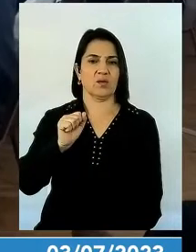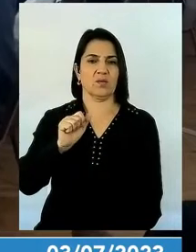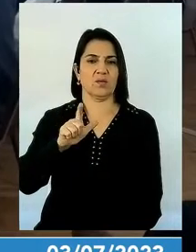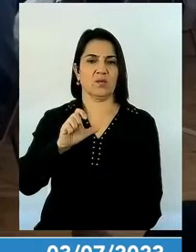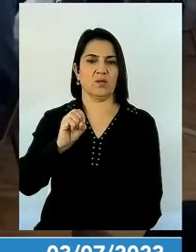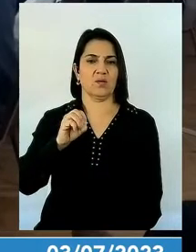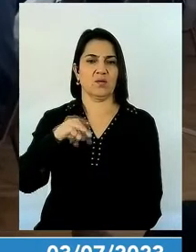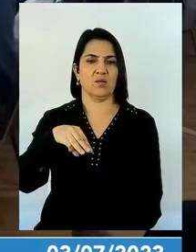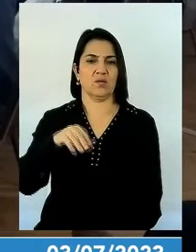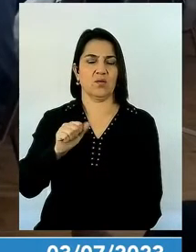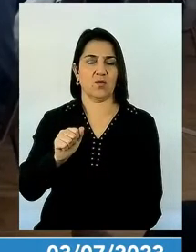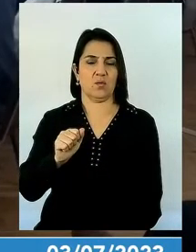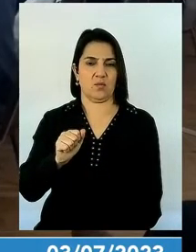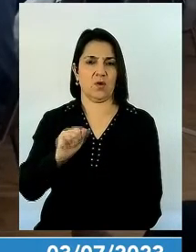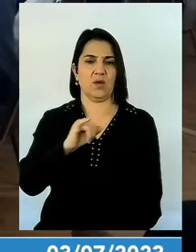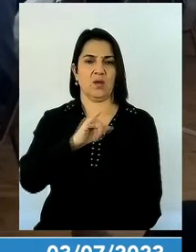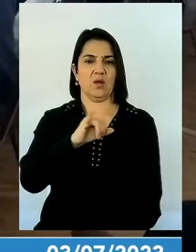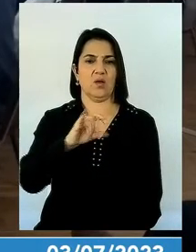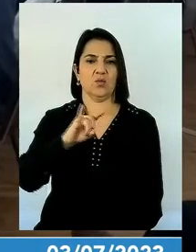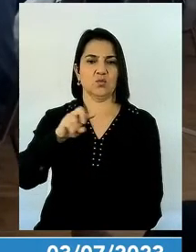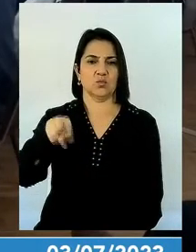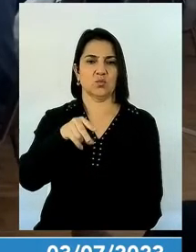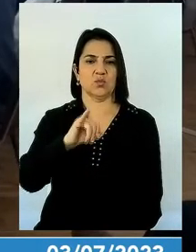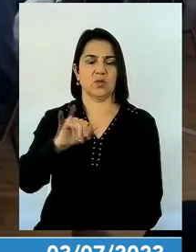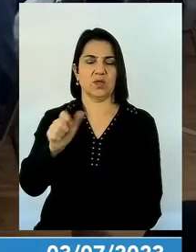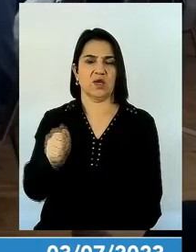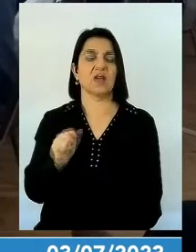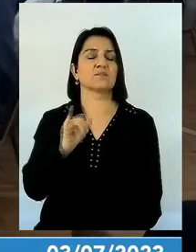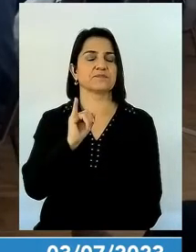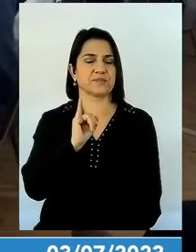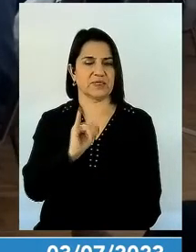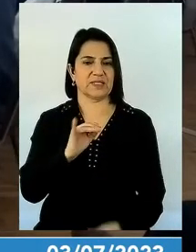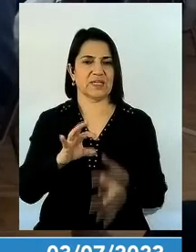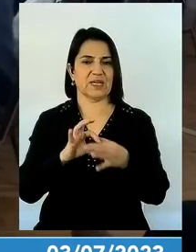Sí, muchas gracias, presidente. Muchas gracias por la presentación.